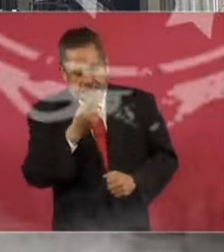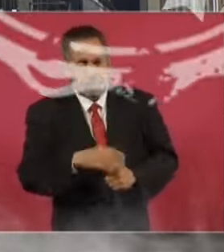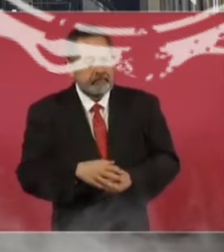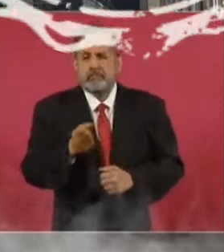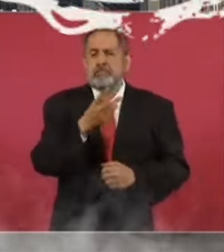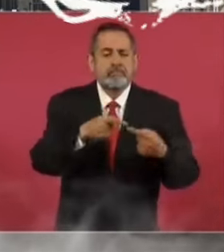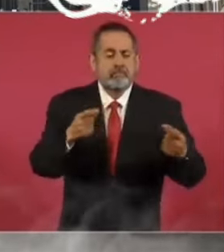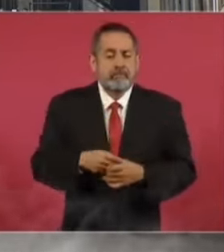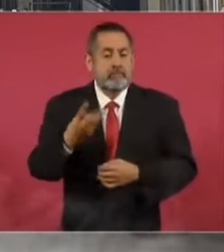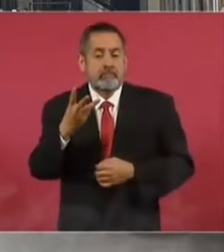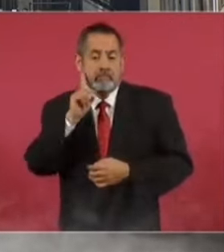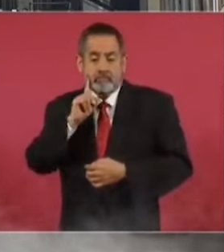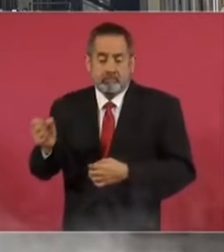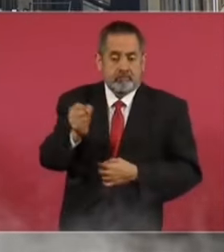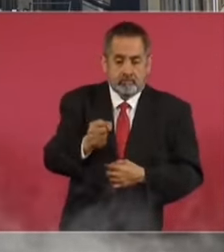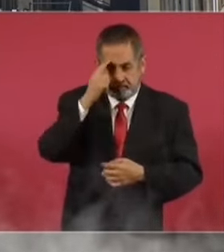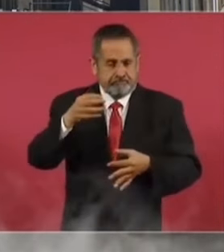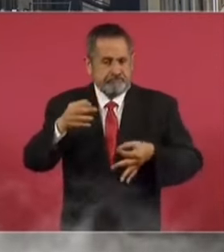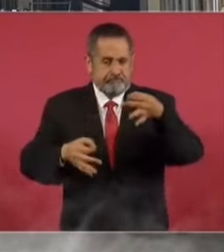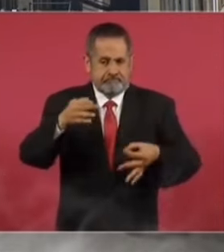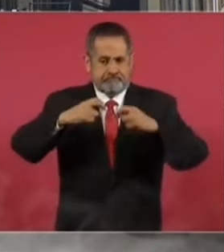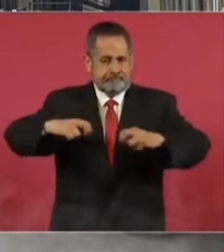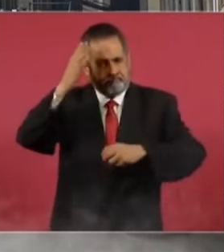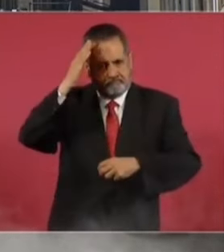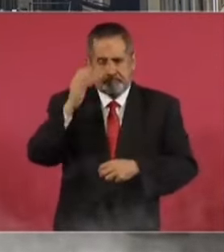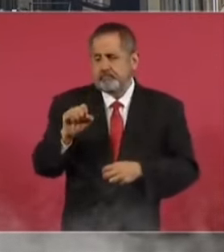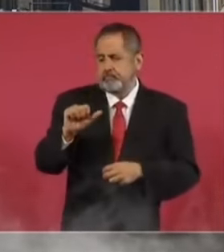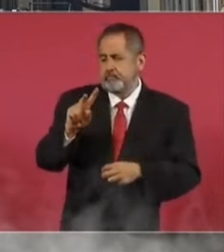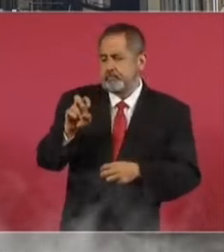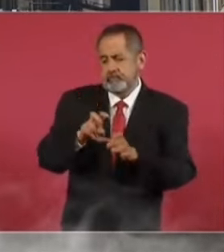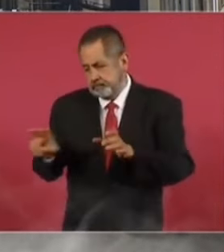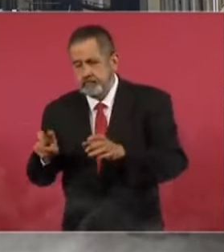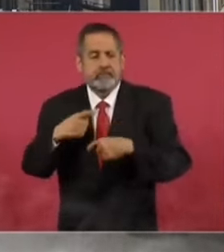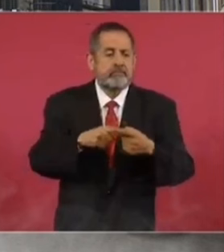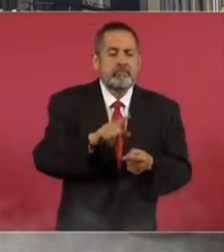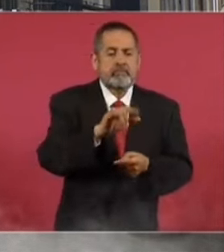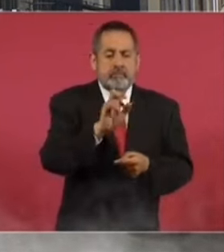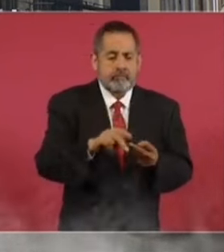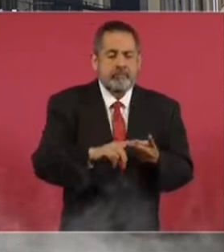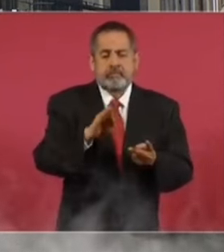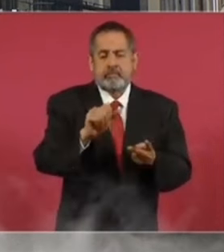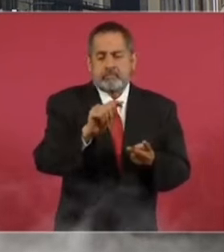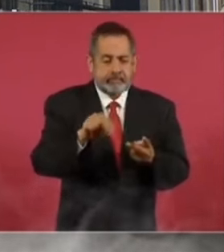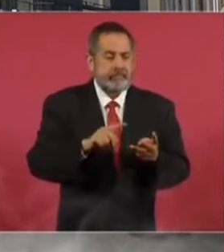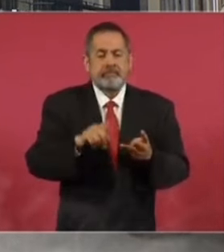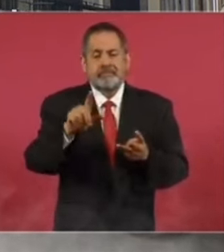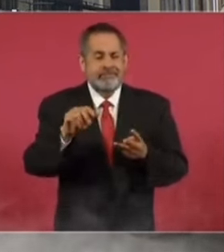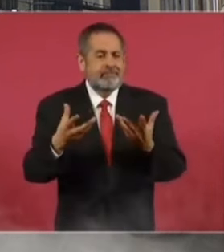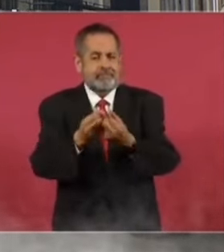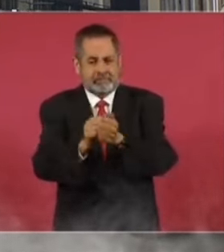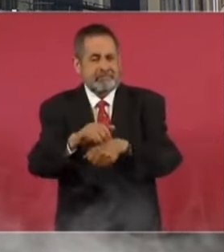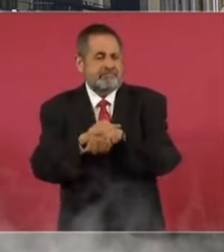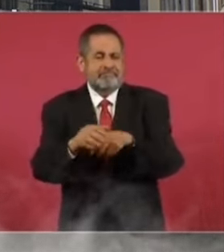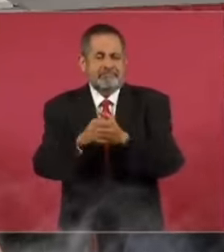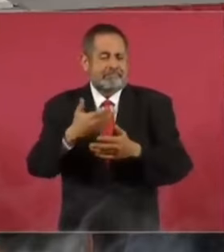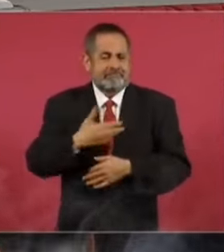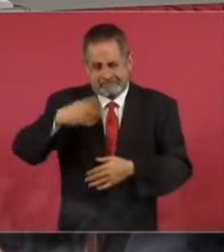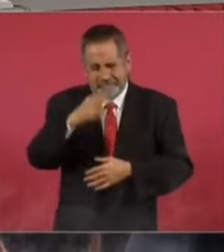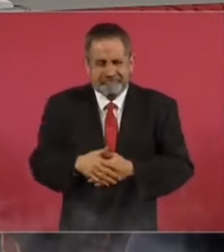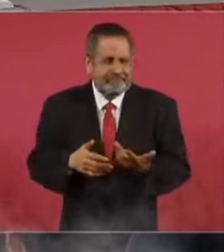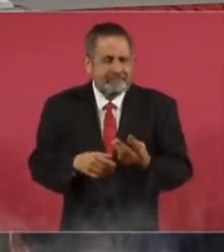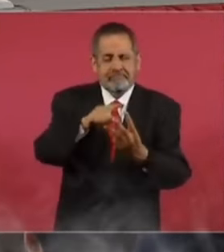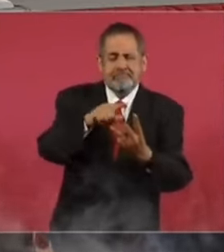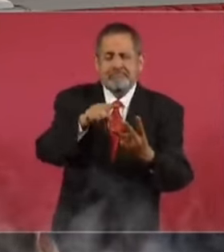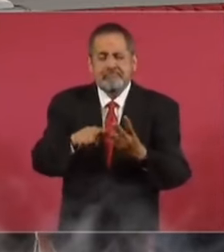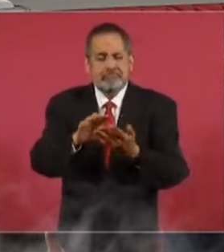Adversarios aseguran que las tres mujeres propuestas para ocupar la vacante de que va a dejar el ministro Saldívar, en este caso Berta Luján, Lenia Batres y María Estela Ríos, señalan que son afines a usted, al presidente de México, que cualquiera que sea